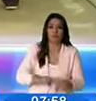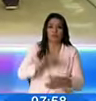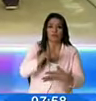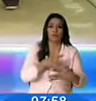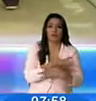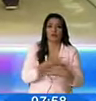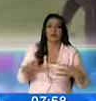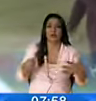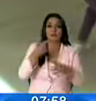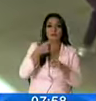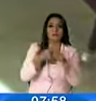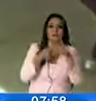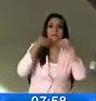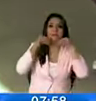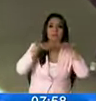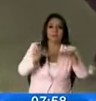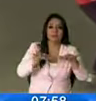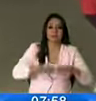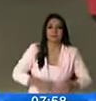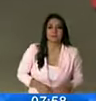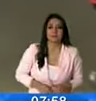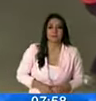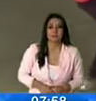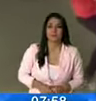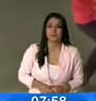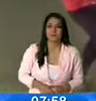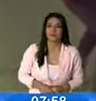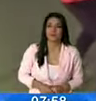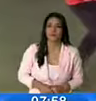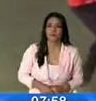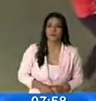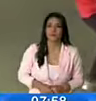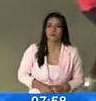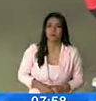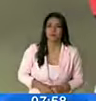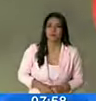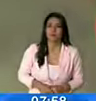horarios a partir de septiembre. Informó Patricia Aldaz.